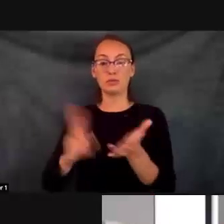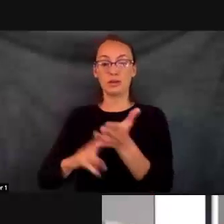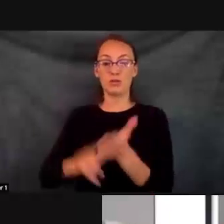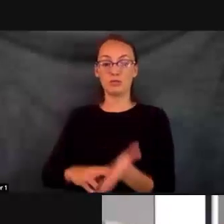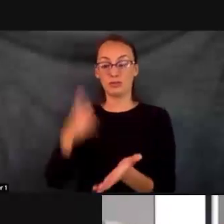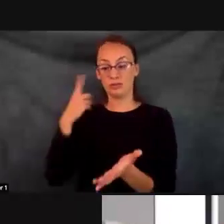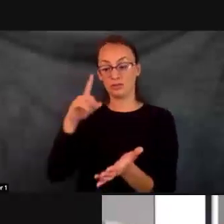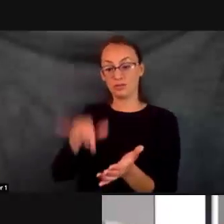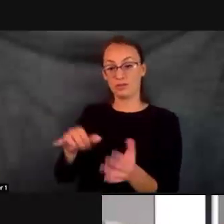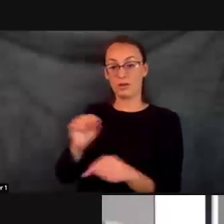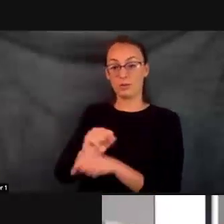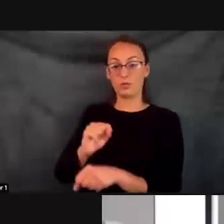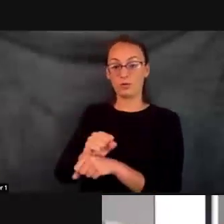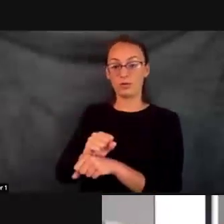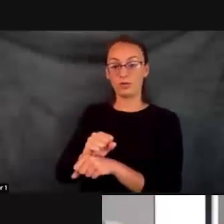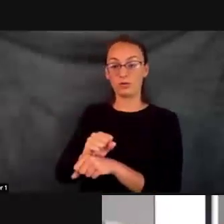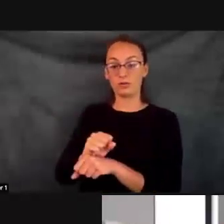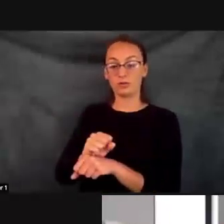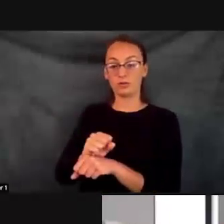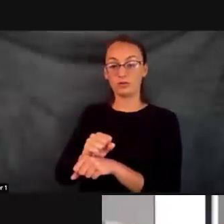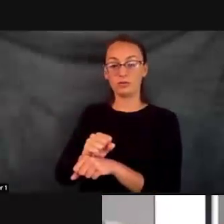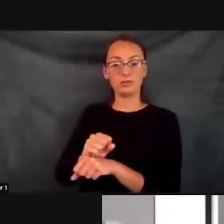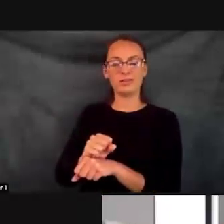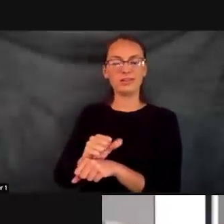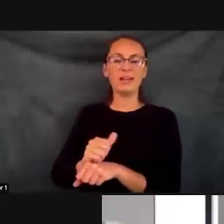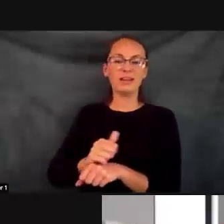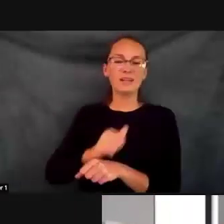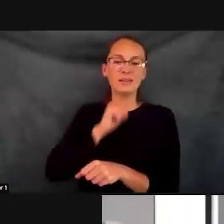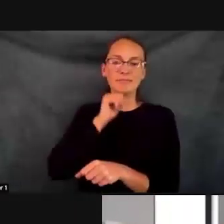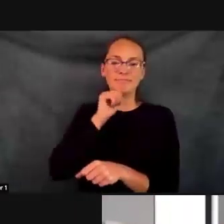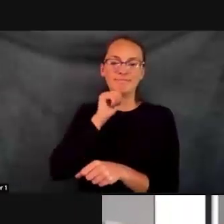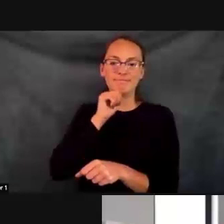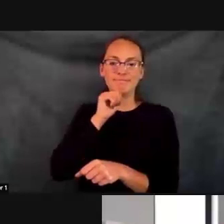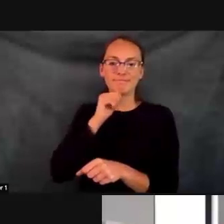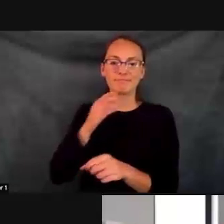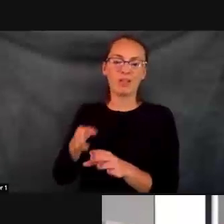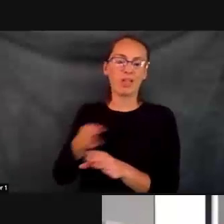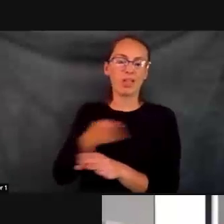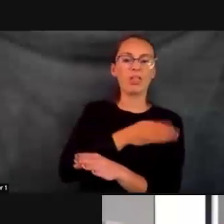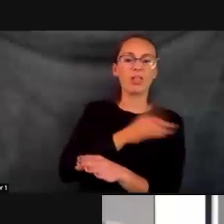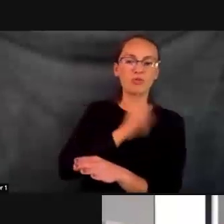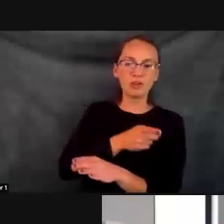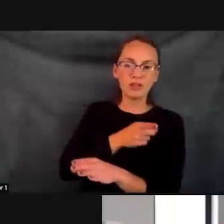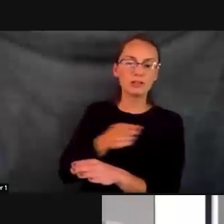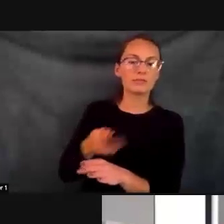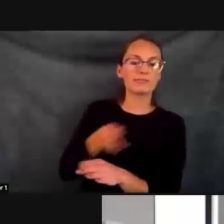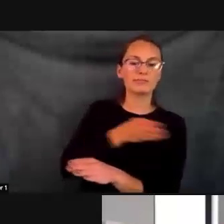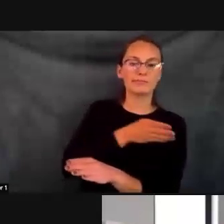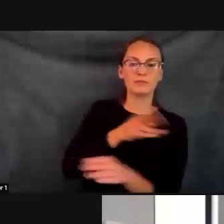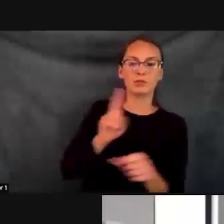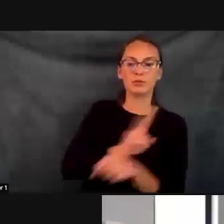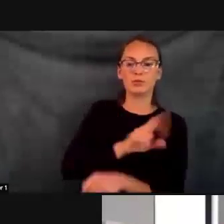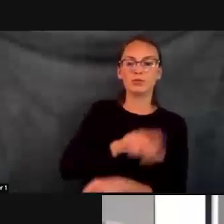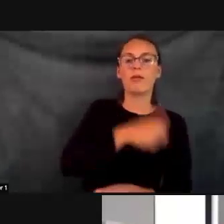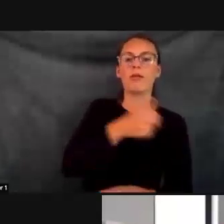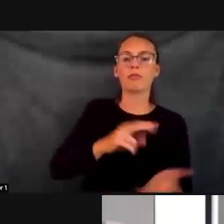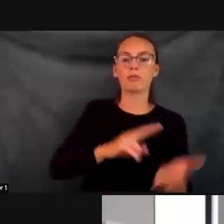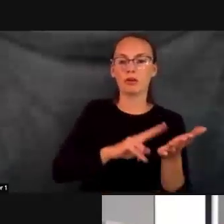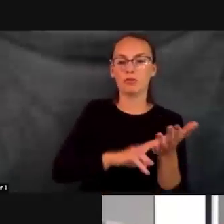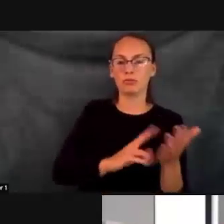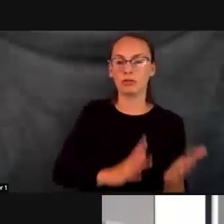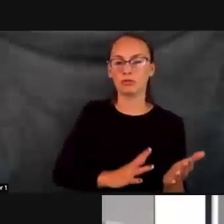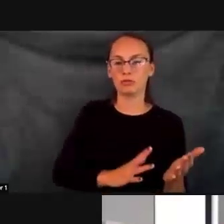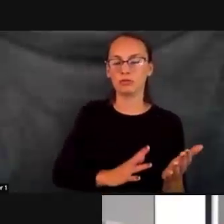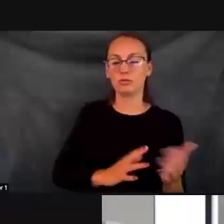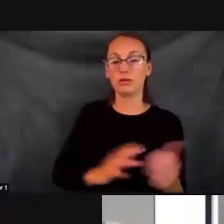del sindicato? ¿No van a usar aprendices de los sindicatos? Y si